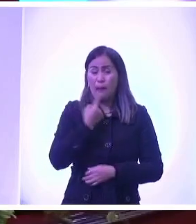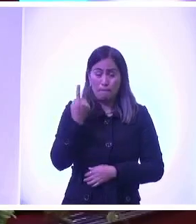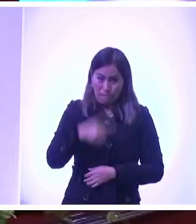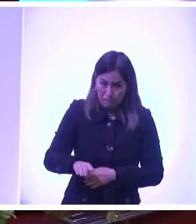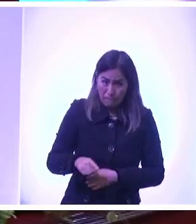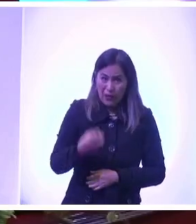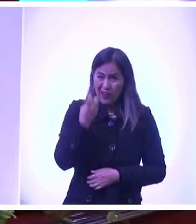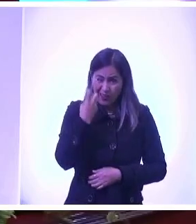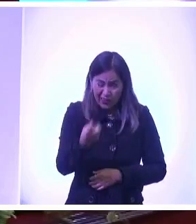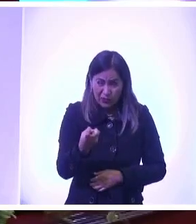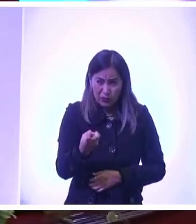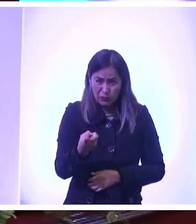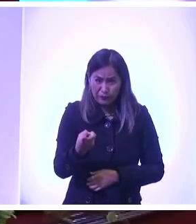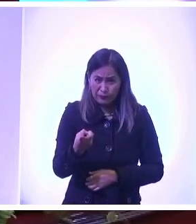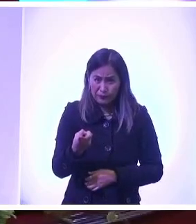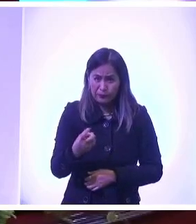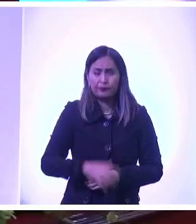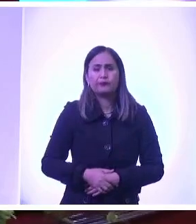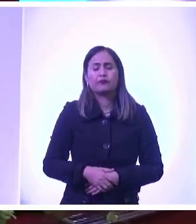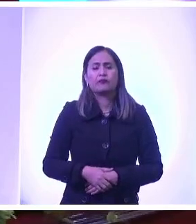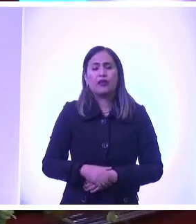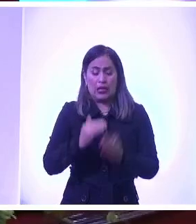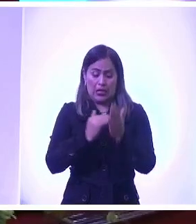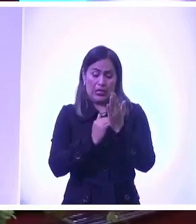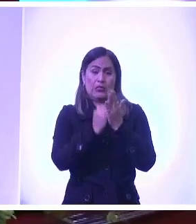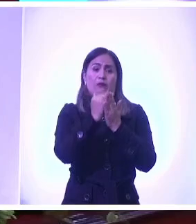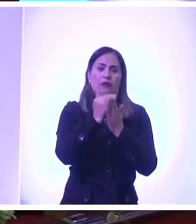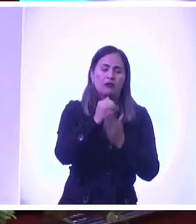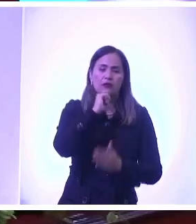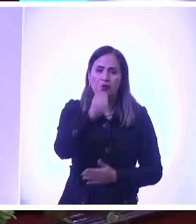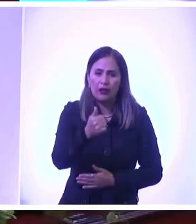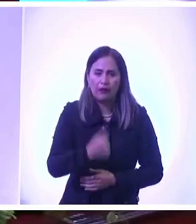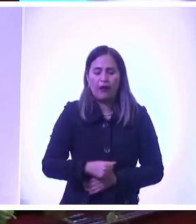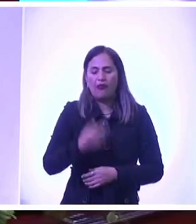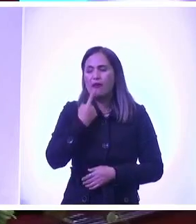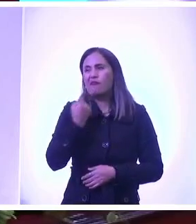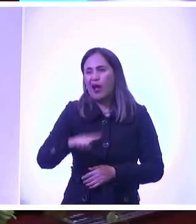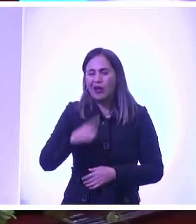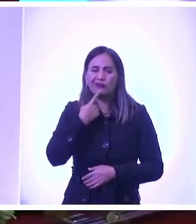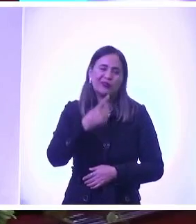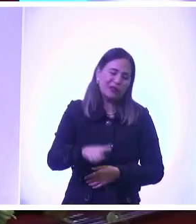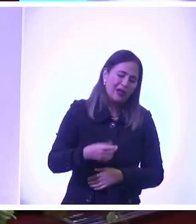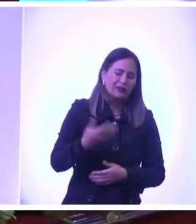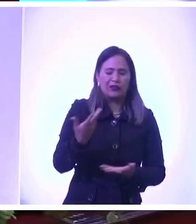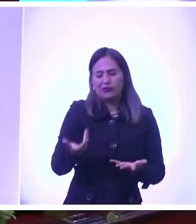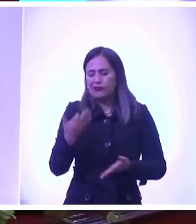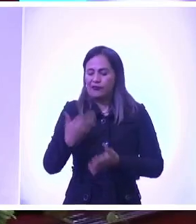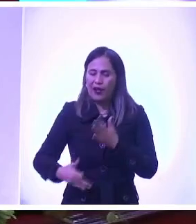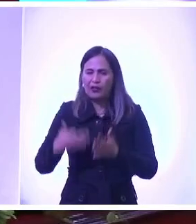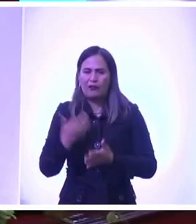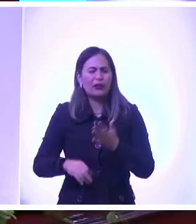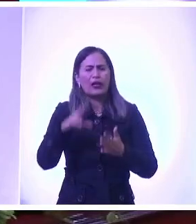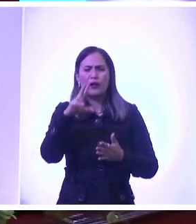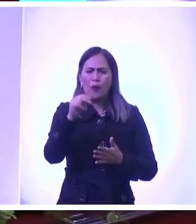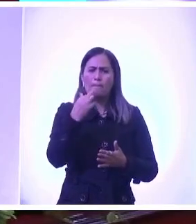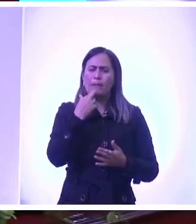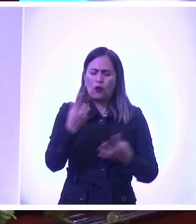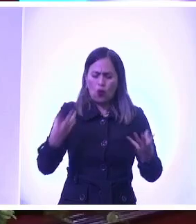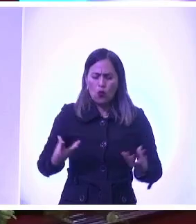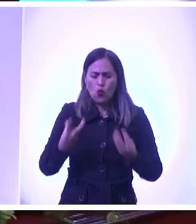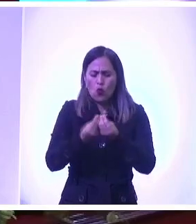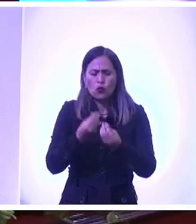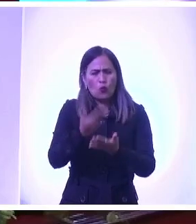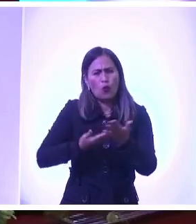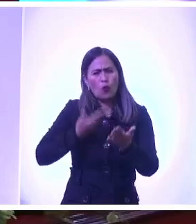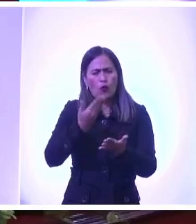a a a no al no crecimiento no la queja lleva a la carencia No mejor vamos juntos a proponer Cómo si tienen que